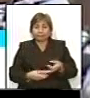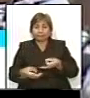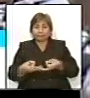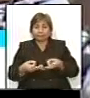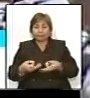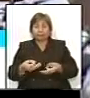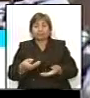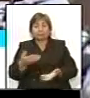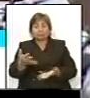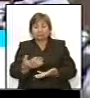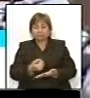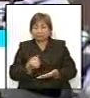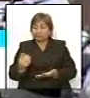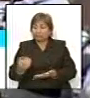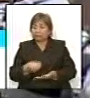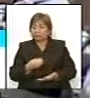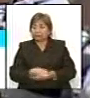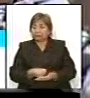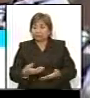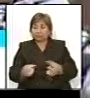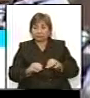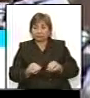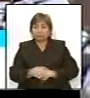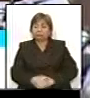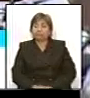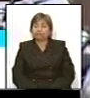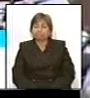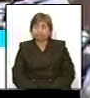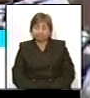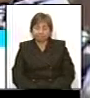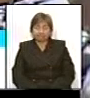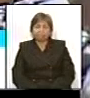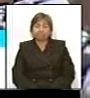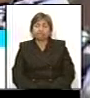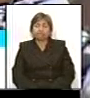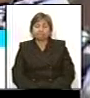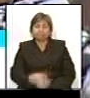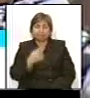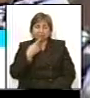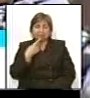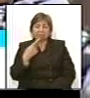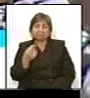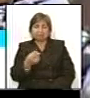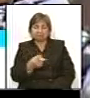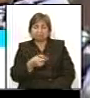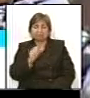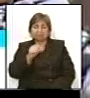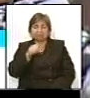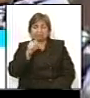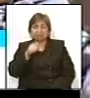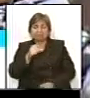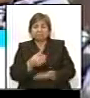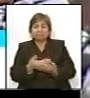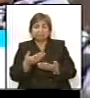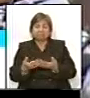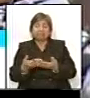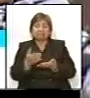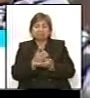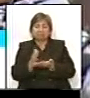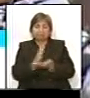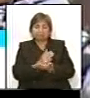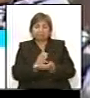directamente recaudados para poder sobrevivir. Entonces, son cosas que se tienen que compartir y creo que sí, a nivel del Ejecutivo